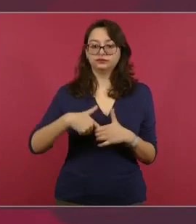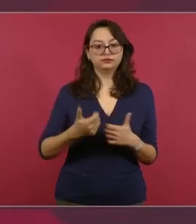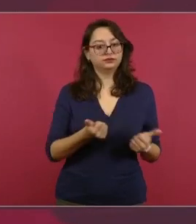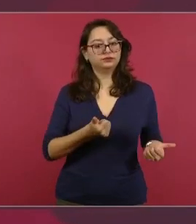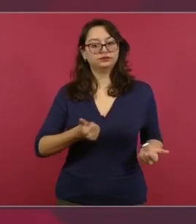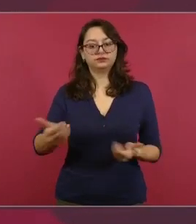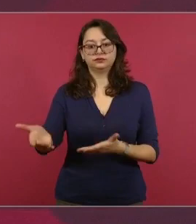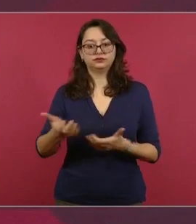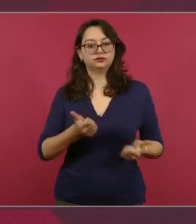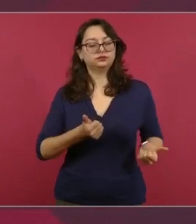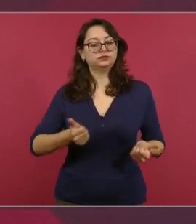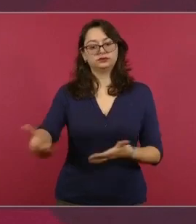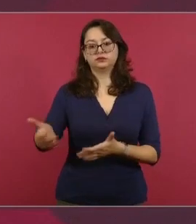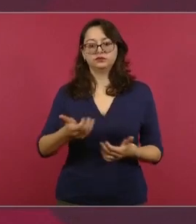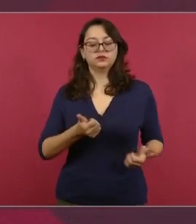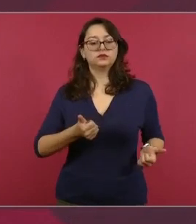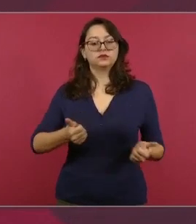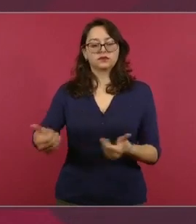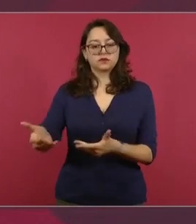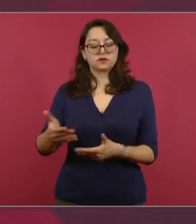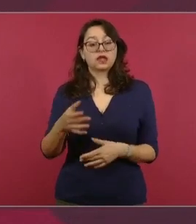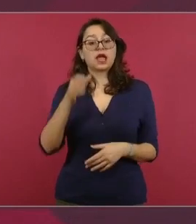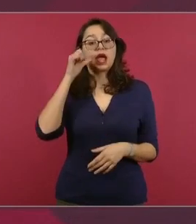combustible. Ayer